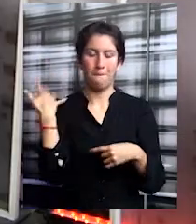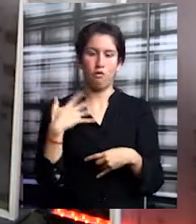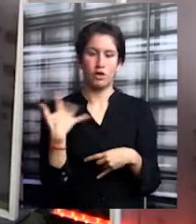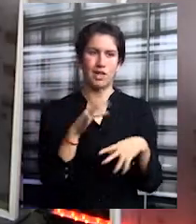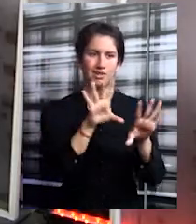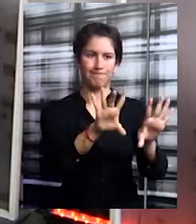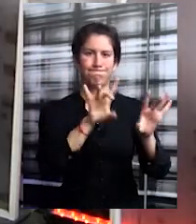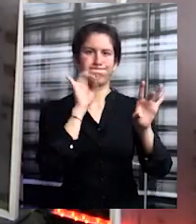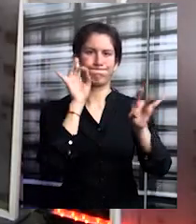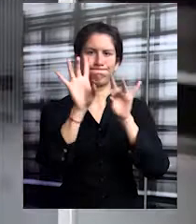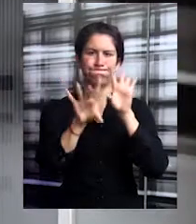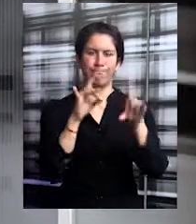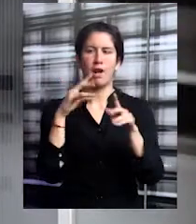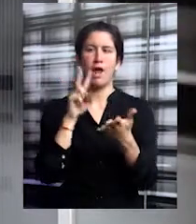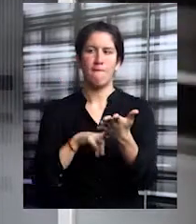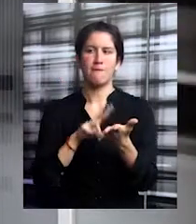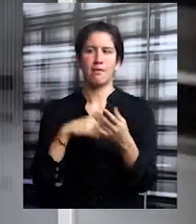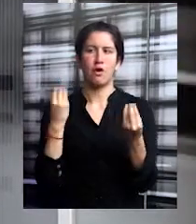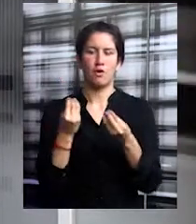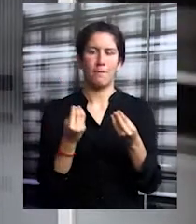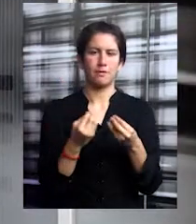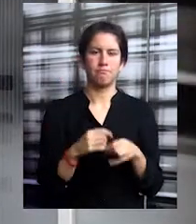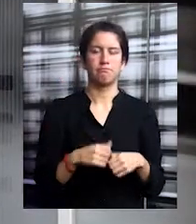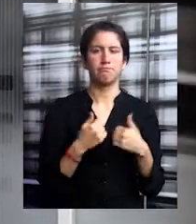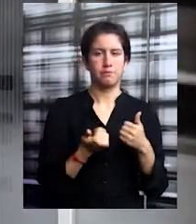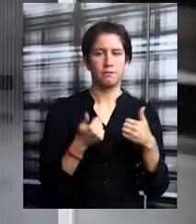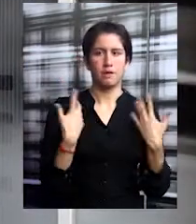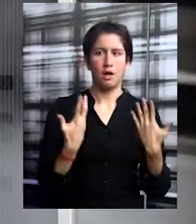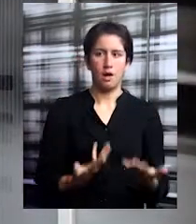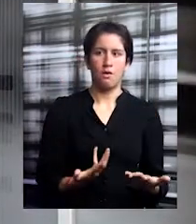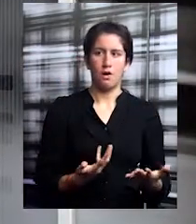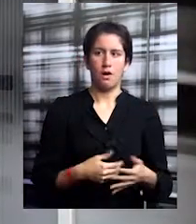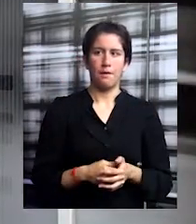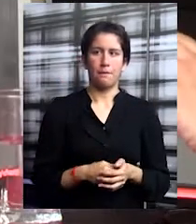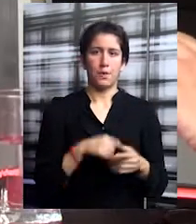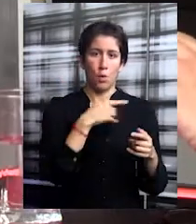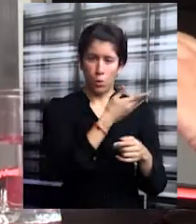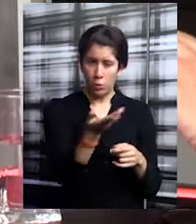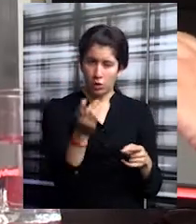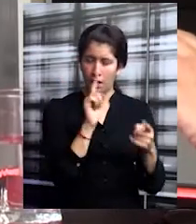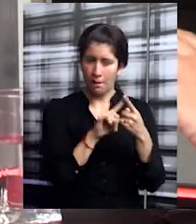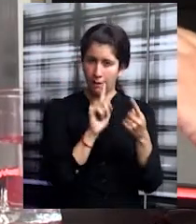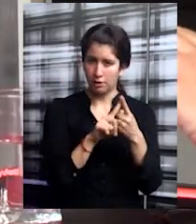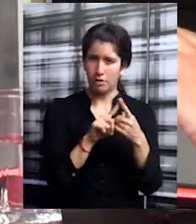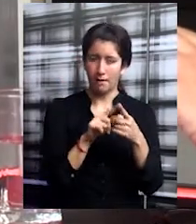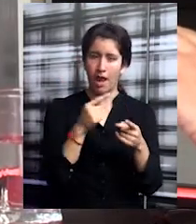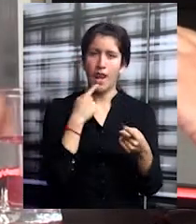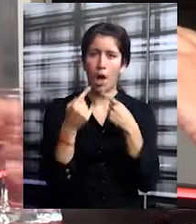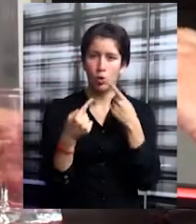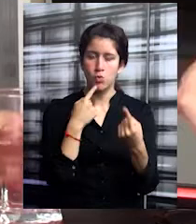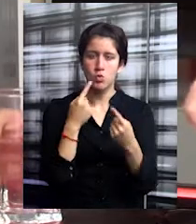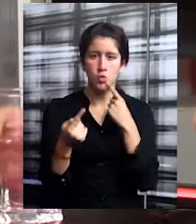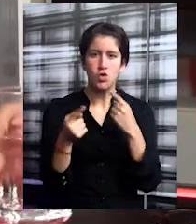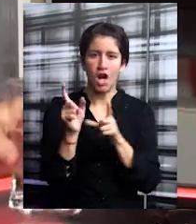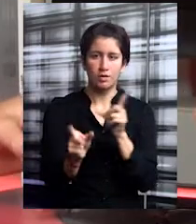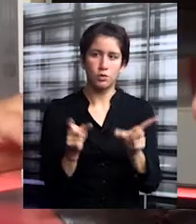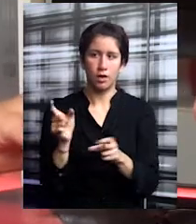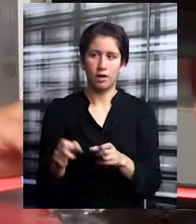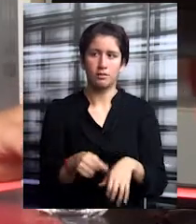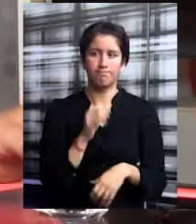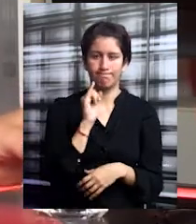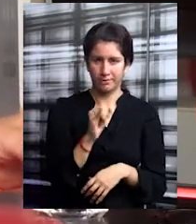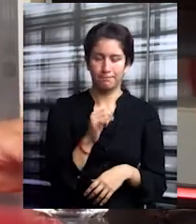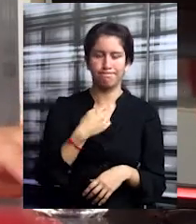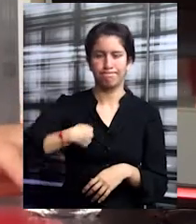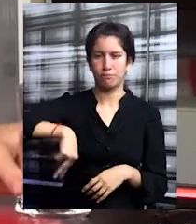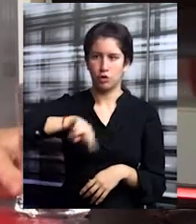pasando. Ahora, ¿ustedes van a participar en la consulta ciudadana? Sí, nosotros vamos a